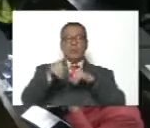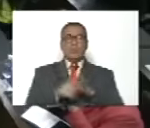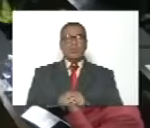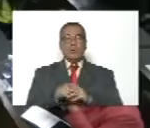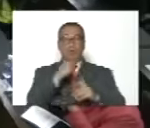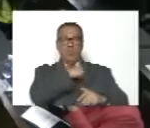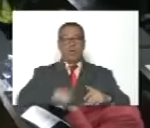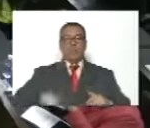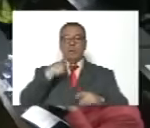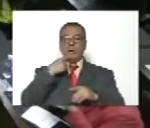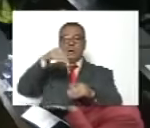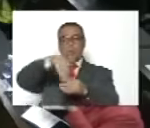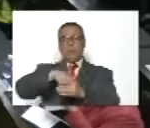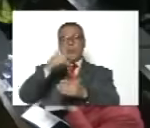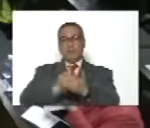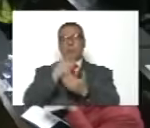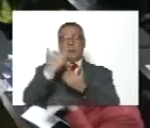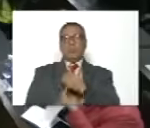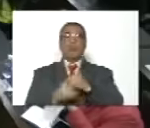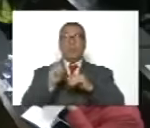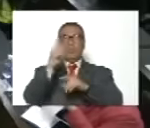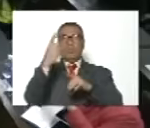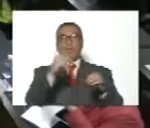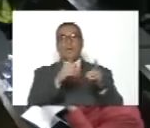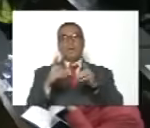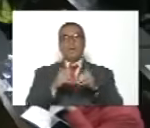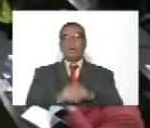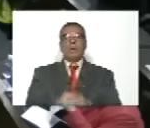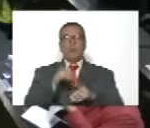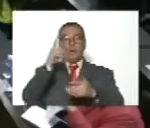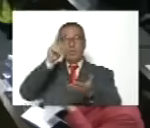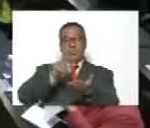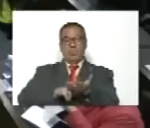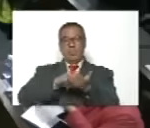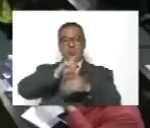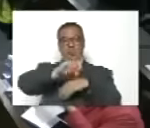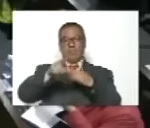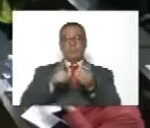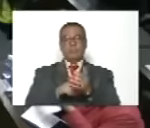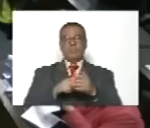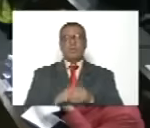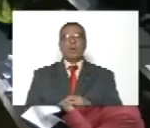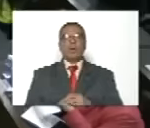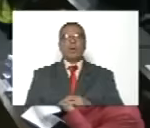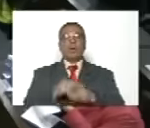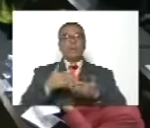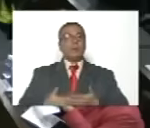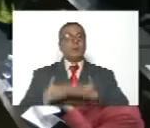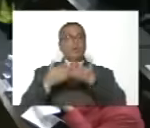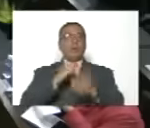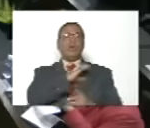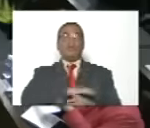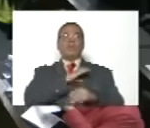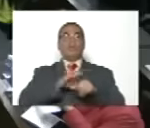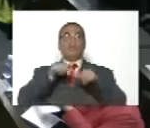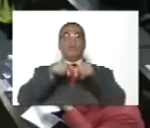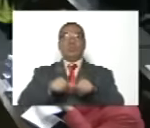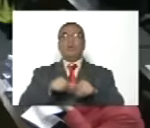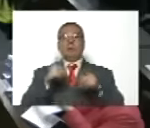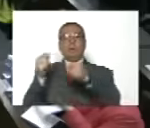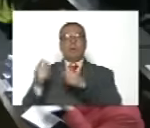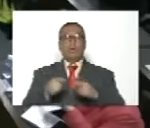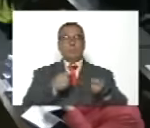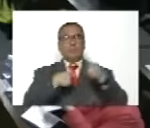el presidente sometió a votación el proyecto de ley en primera discusión, resultando aprobado por unanimidad, y la remitió a la Comisión Permanente de